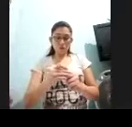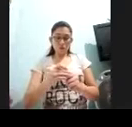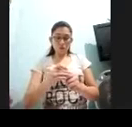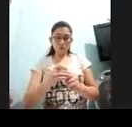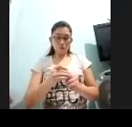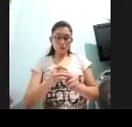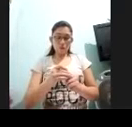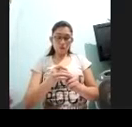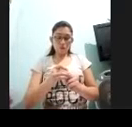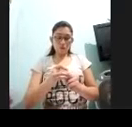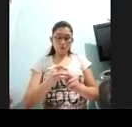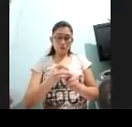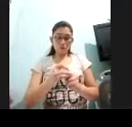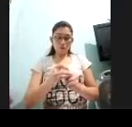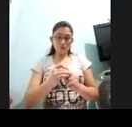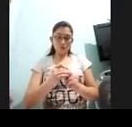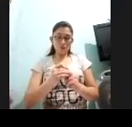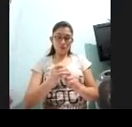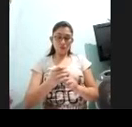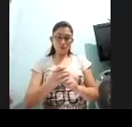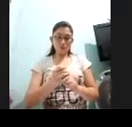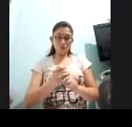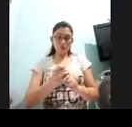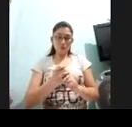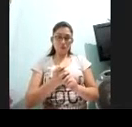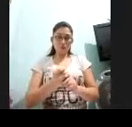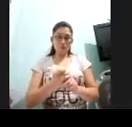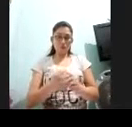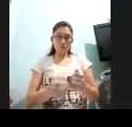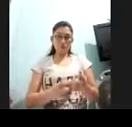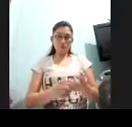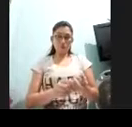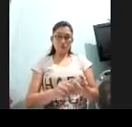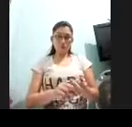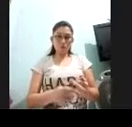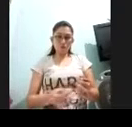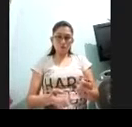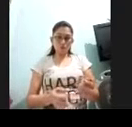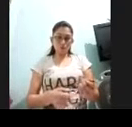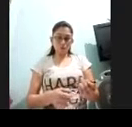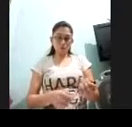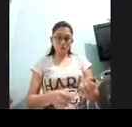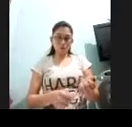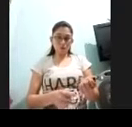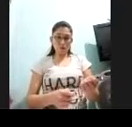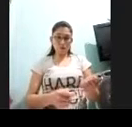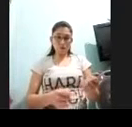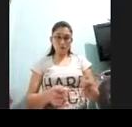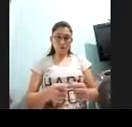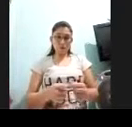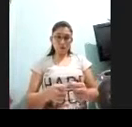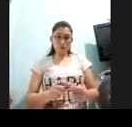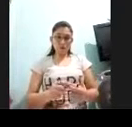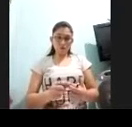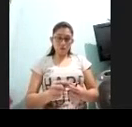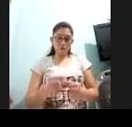Pues llegamos a ese momento donde vamos a usar el nombre de las letras. Por eso tenemos que reconocerla. Usted tiene que tenerla enfrente, el abecedario, y reconocer la